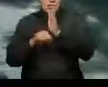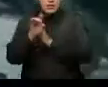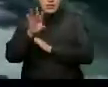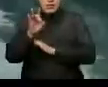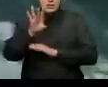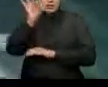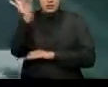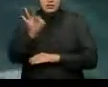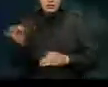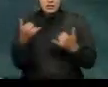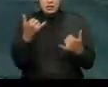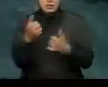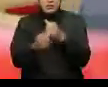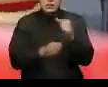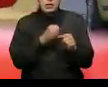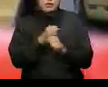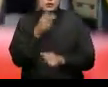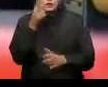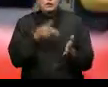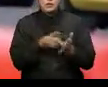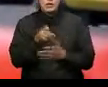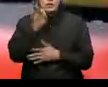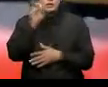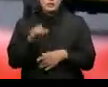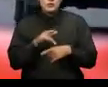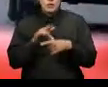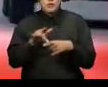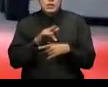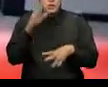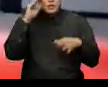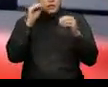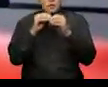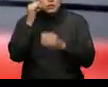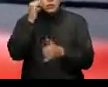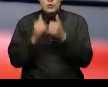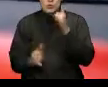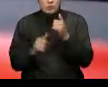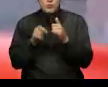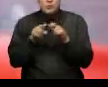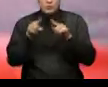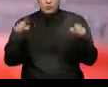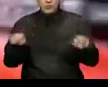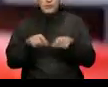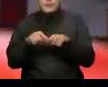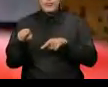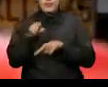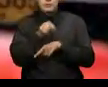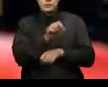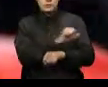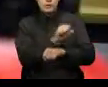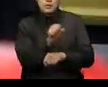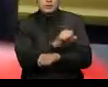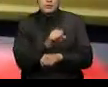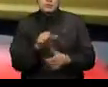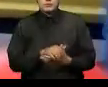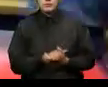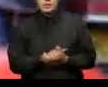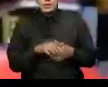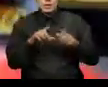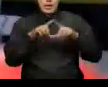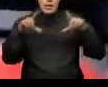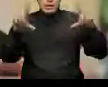para la vigencia de 2018 está aplicado de acuerdo al último dígito de la placa para vehículos las